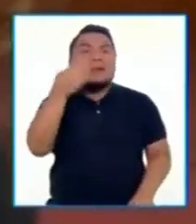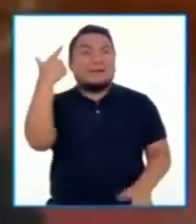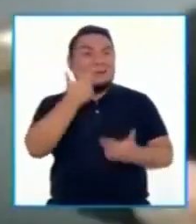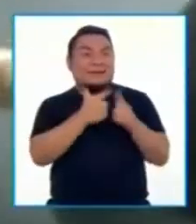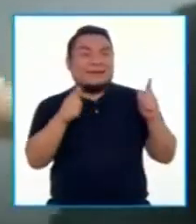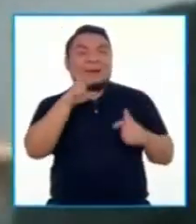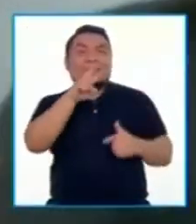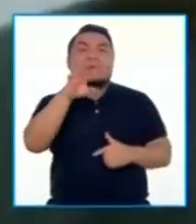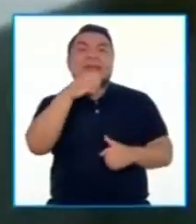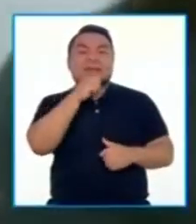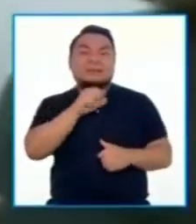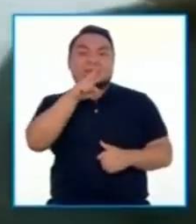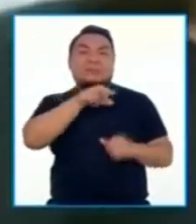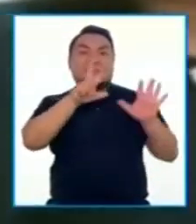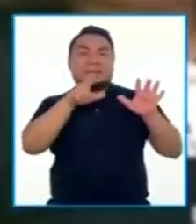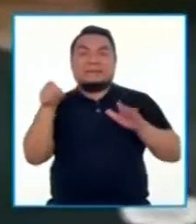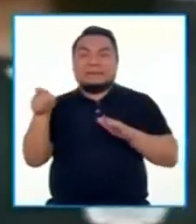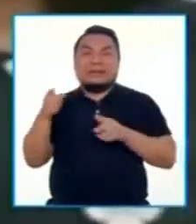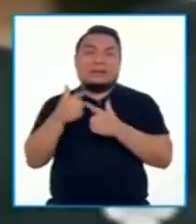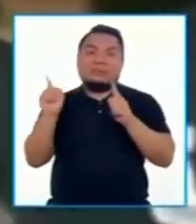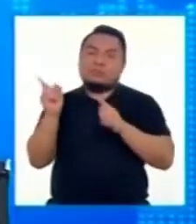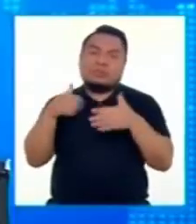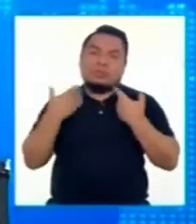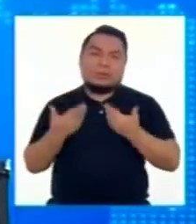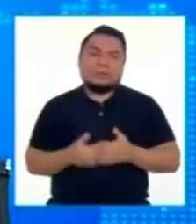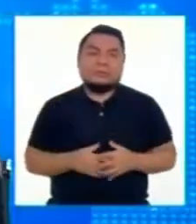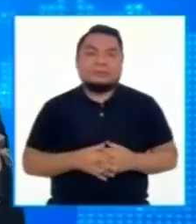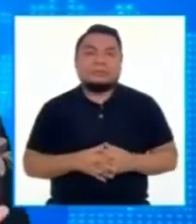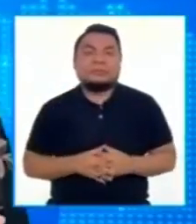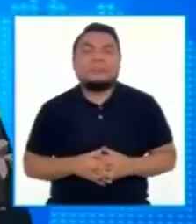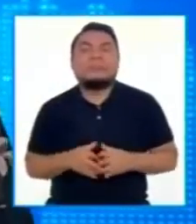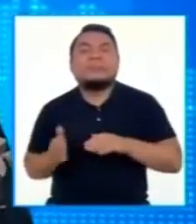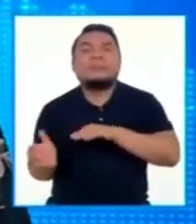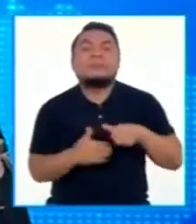24 de diciembre de 2017. ¿Y se puede hacer una...